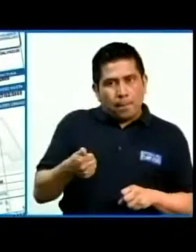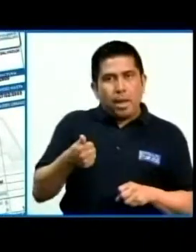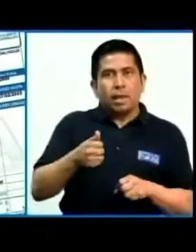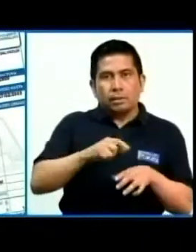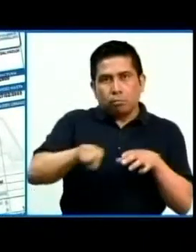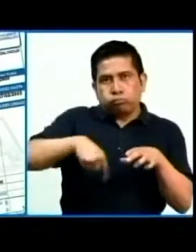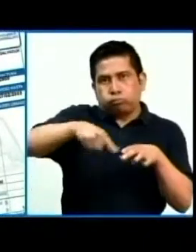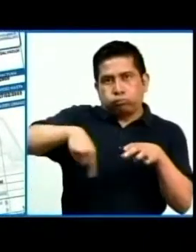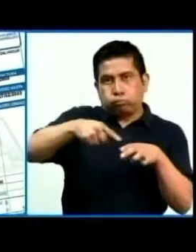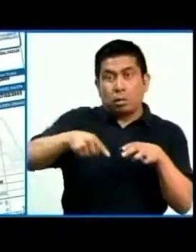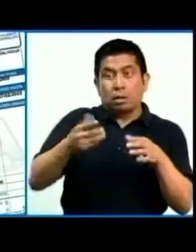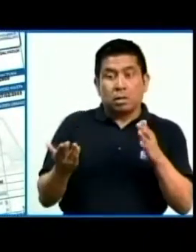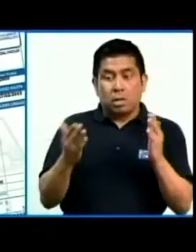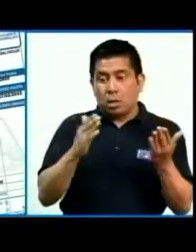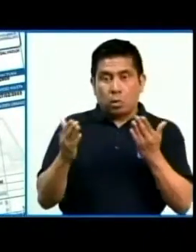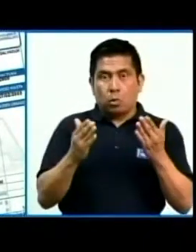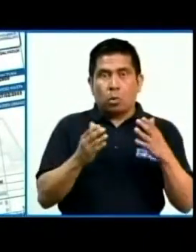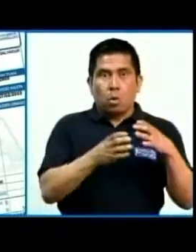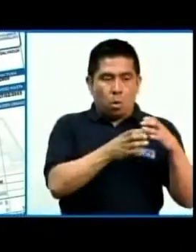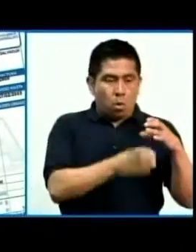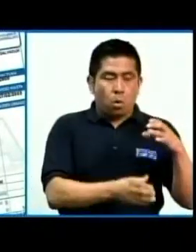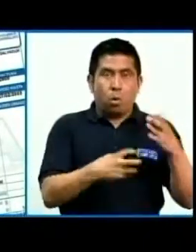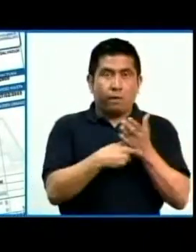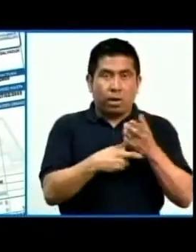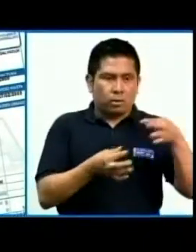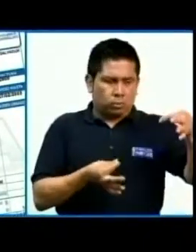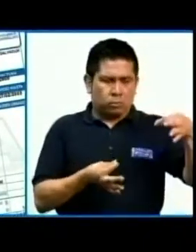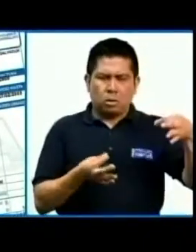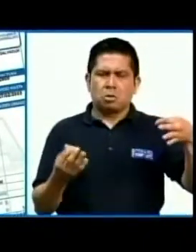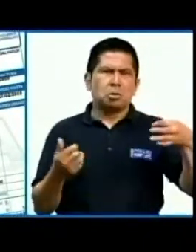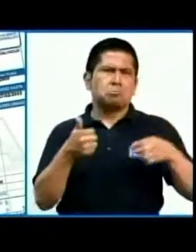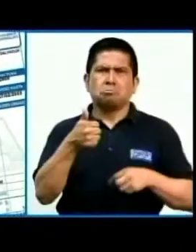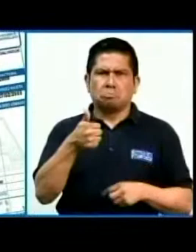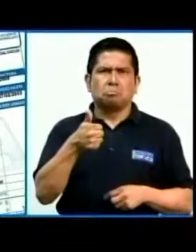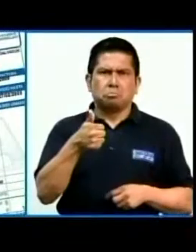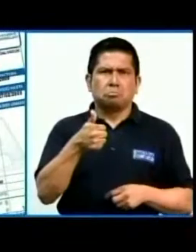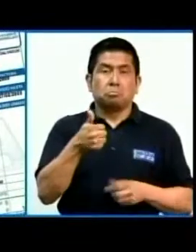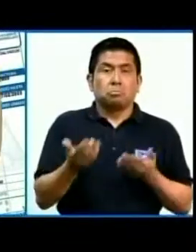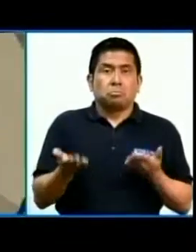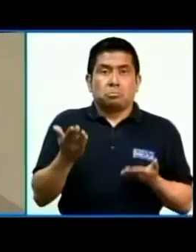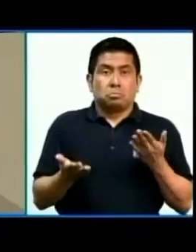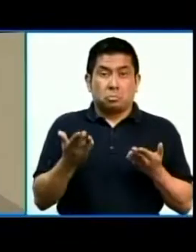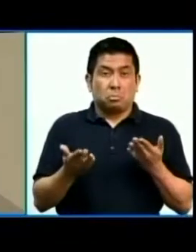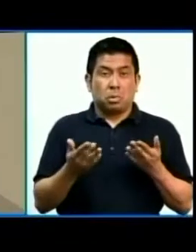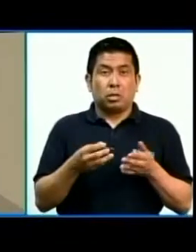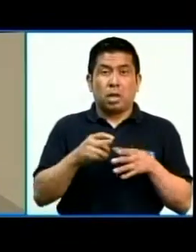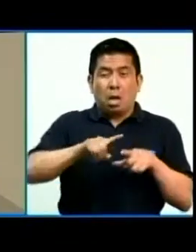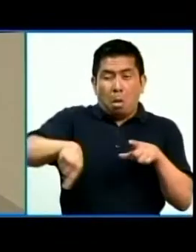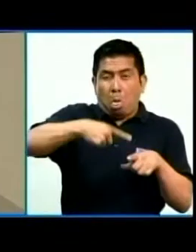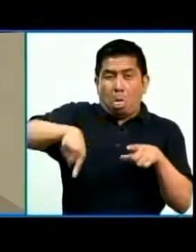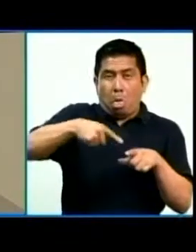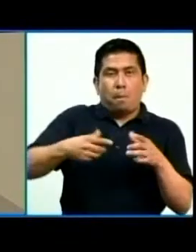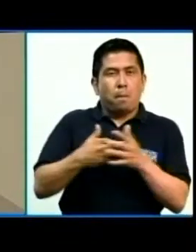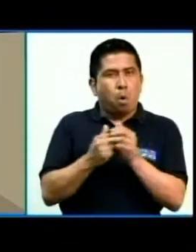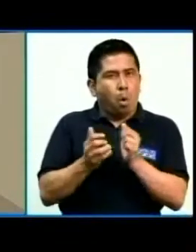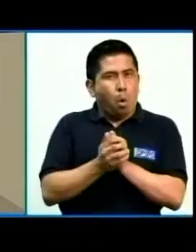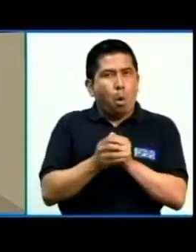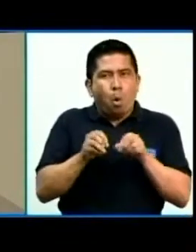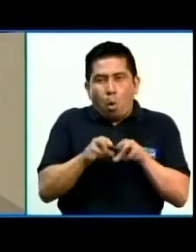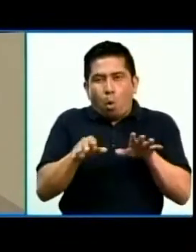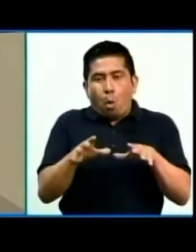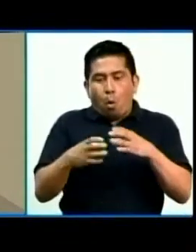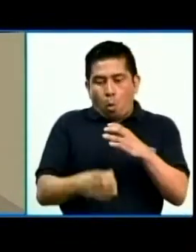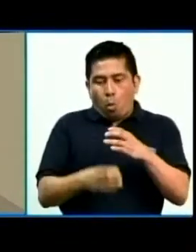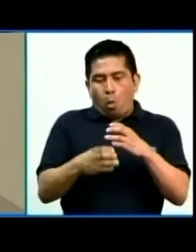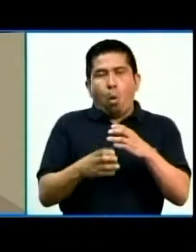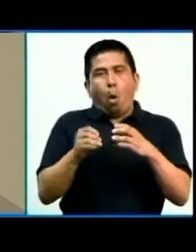consumo de mes y si coincide con el consumo que indica la factura, está bien. Es probable que tu alto consumo se deba a problemas